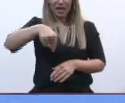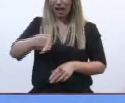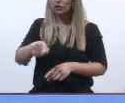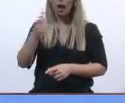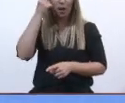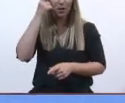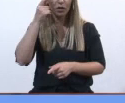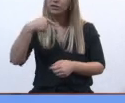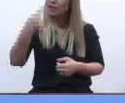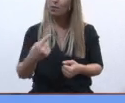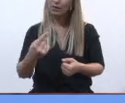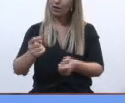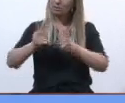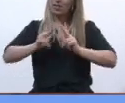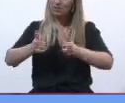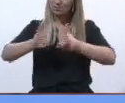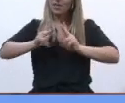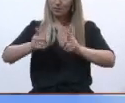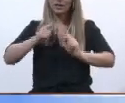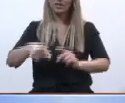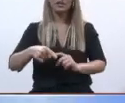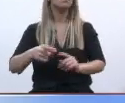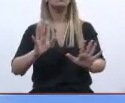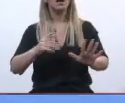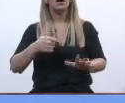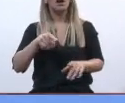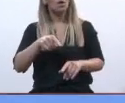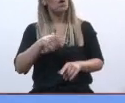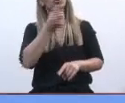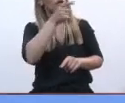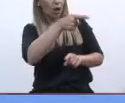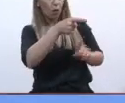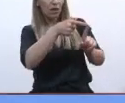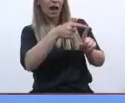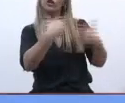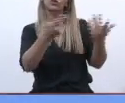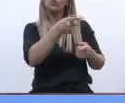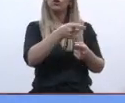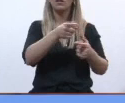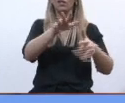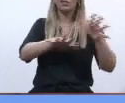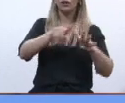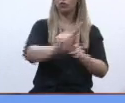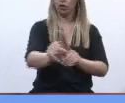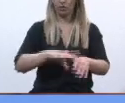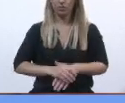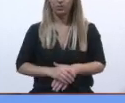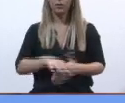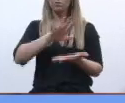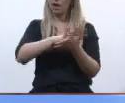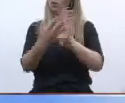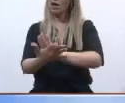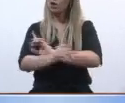por cierto, cada tanto, que no hay que hacer lo que a uno no le gustaría que le hagan. No hay que hacer lo que a uno no le gustaría que le